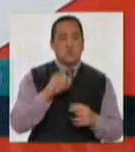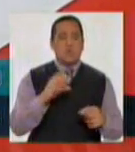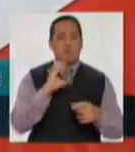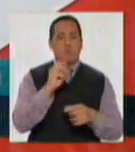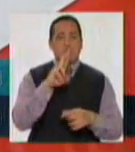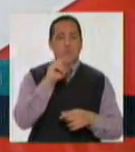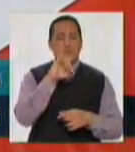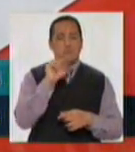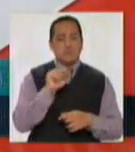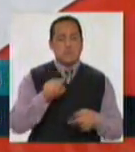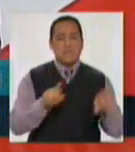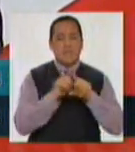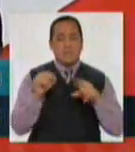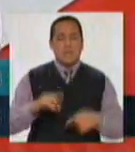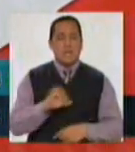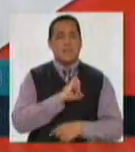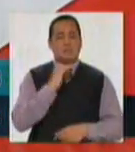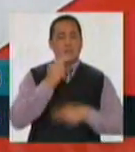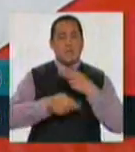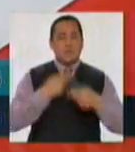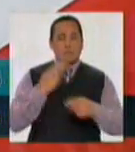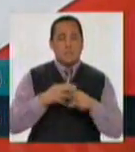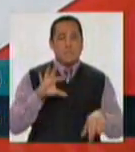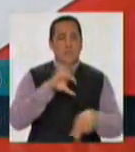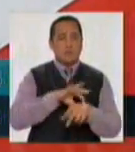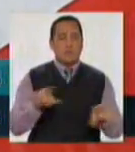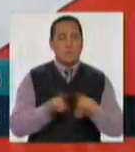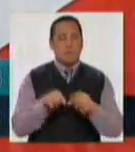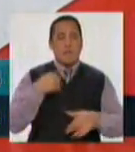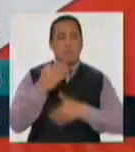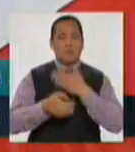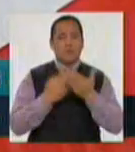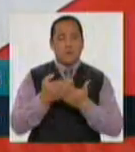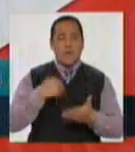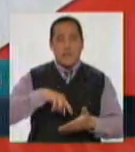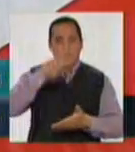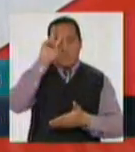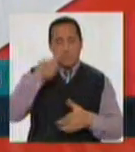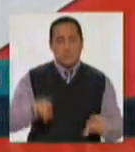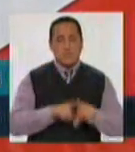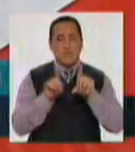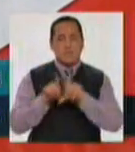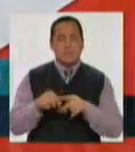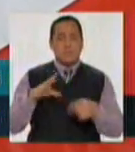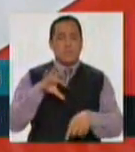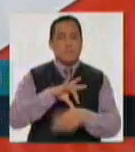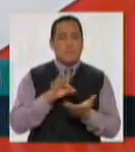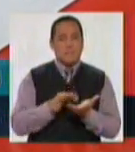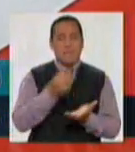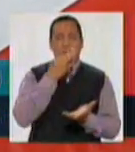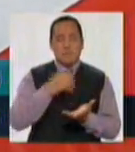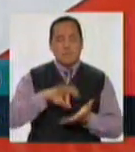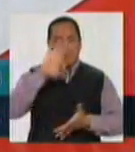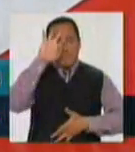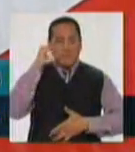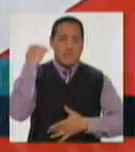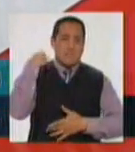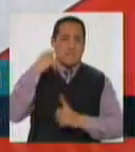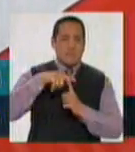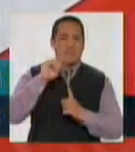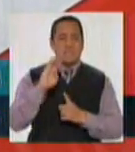Instituto Nacional de Salud para la producción en el Perú de medicamentos contra malaria y